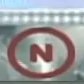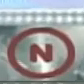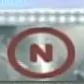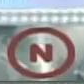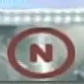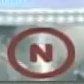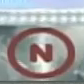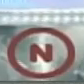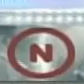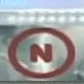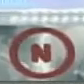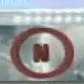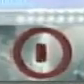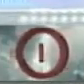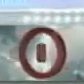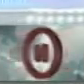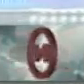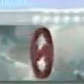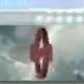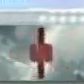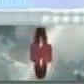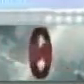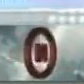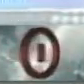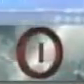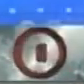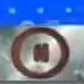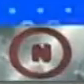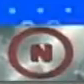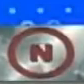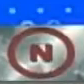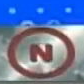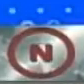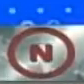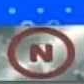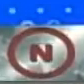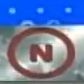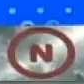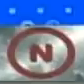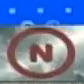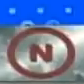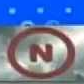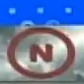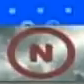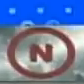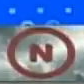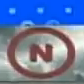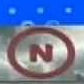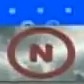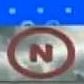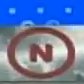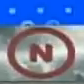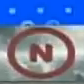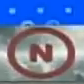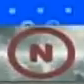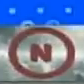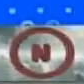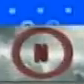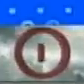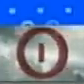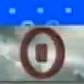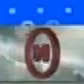nota. Una línea intensa, de resistencia, activa, viva.